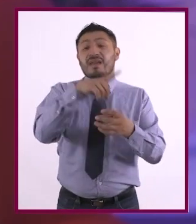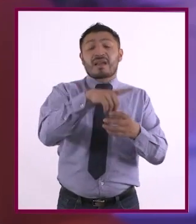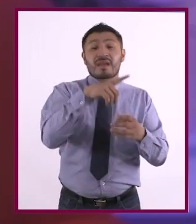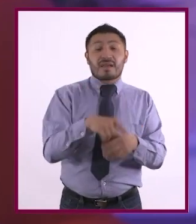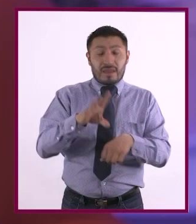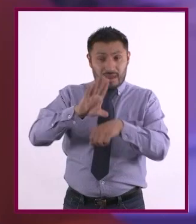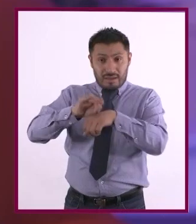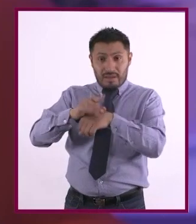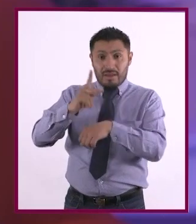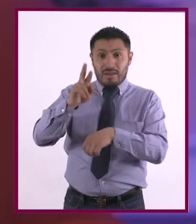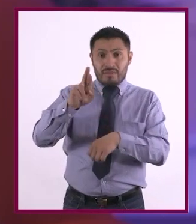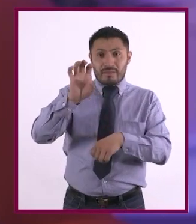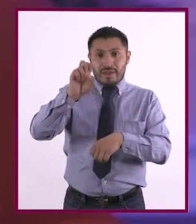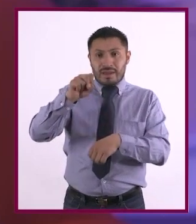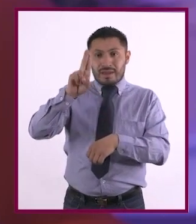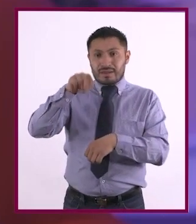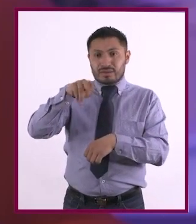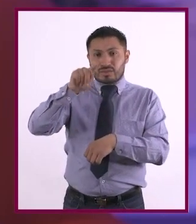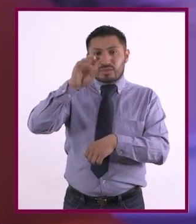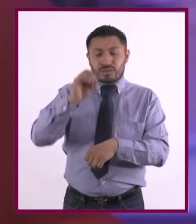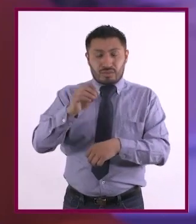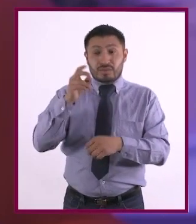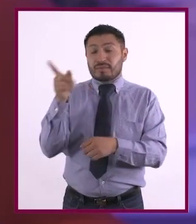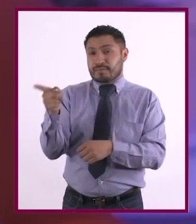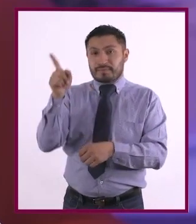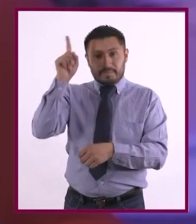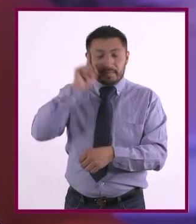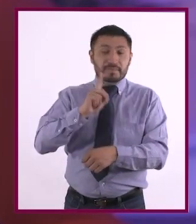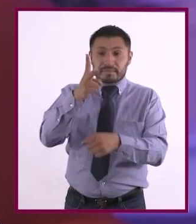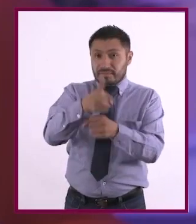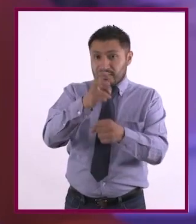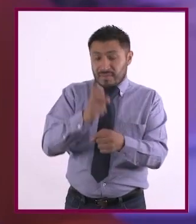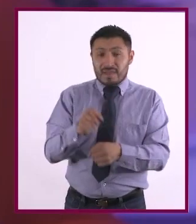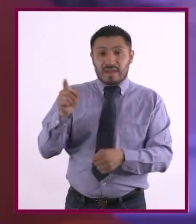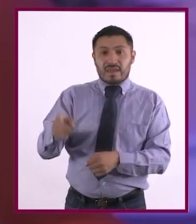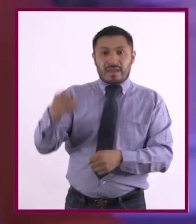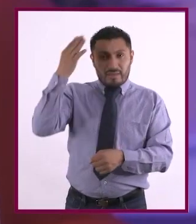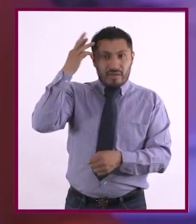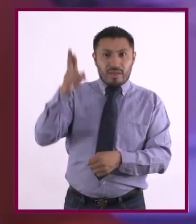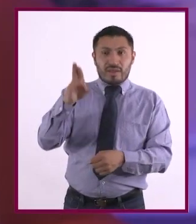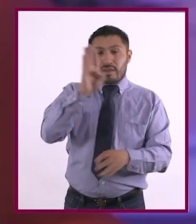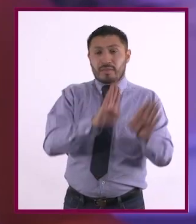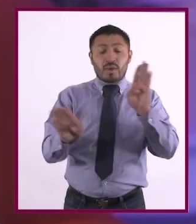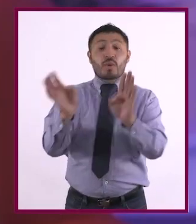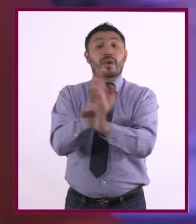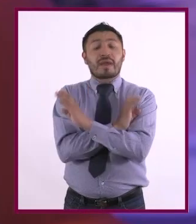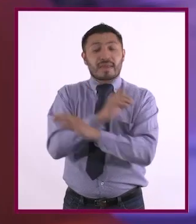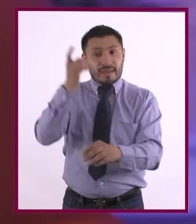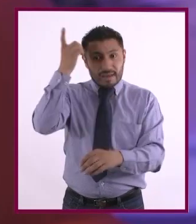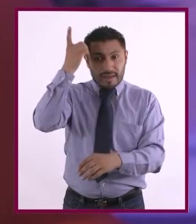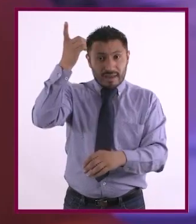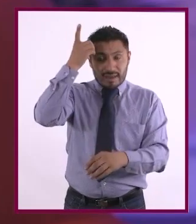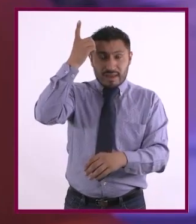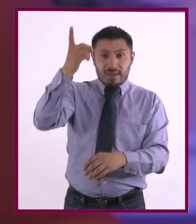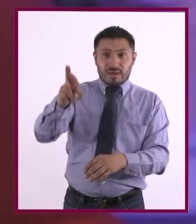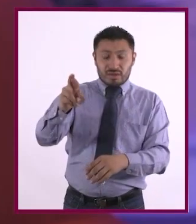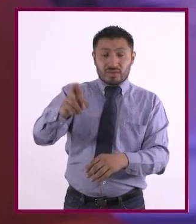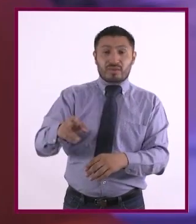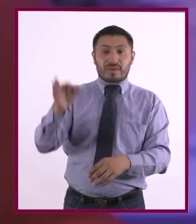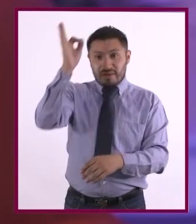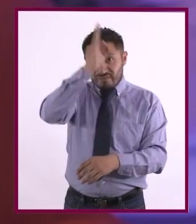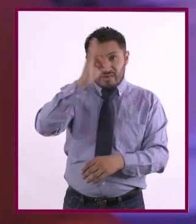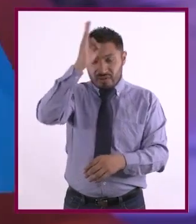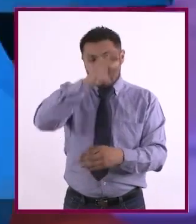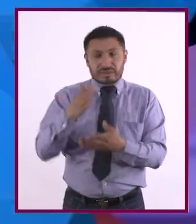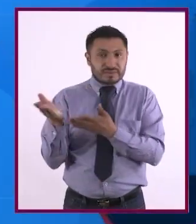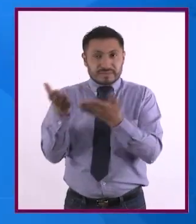presunto con nuestra invitada, la doctora María Elizabeth de los Ríos Uriarte. Ella es maestra en bioética y doctora en filosofía, integrante de la Academia Nacional Mexicana